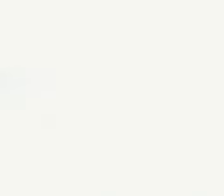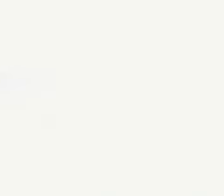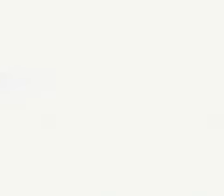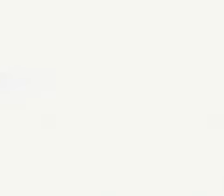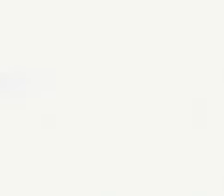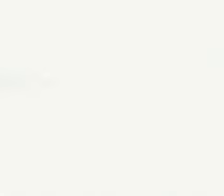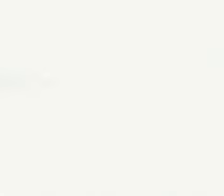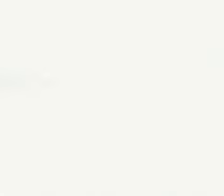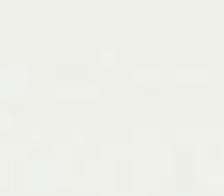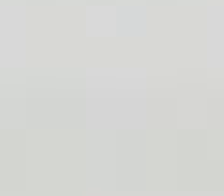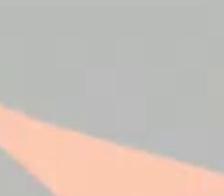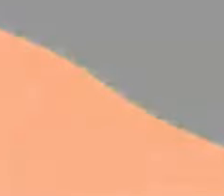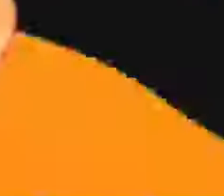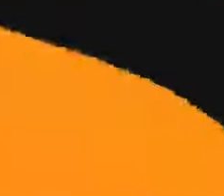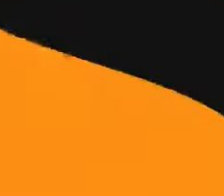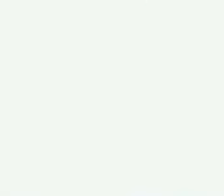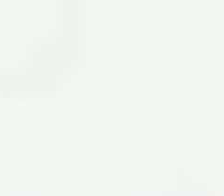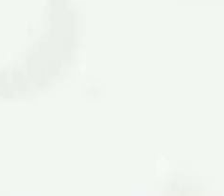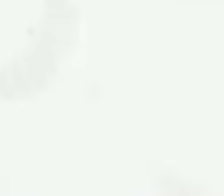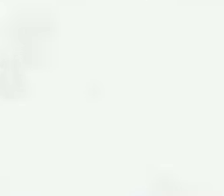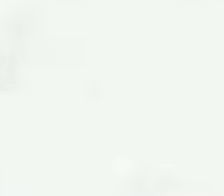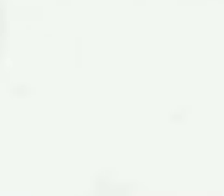Sistema DIF Oaxaca.